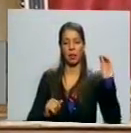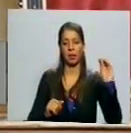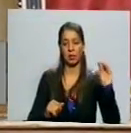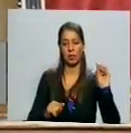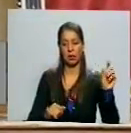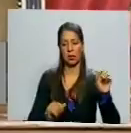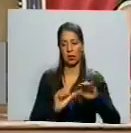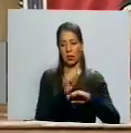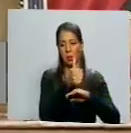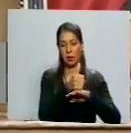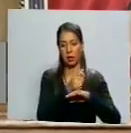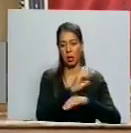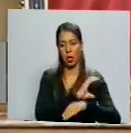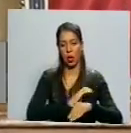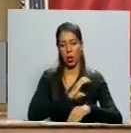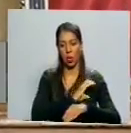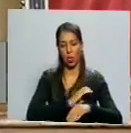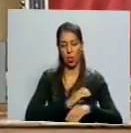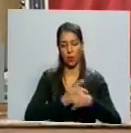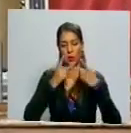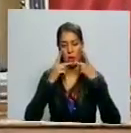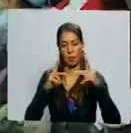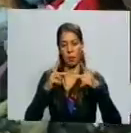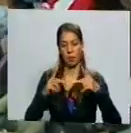Público, el constituyente Pedro Carreño.